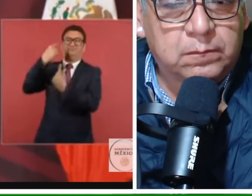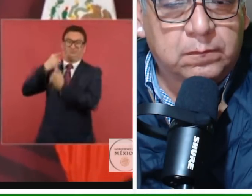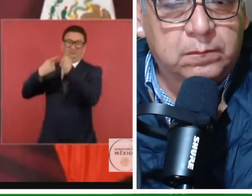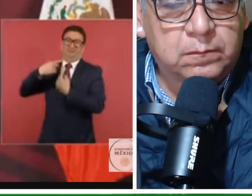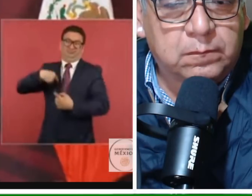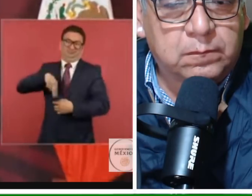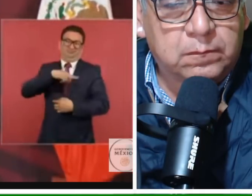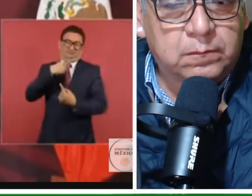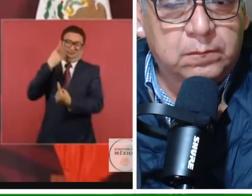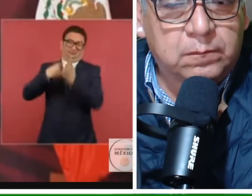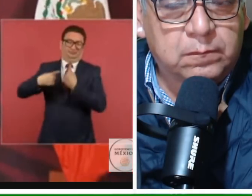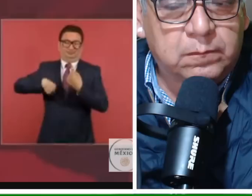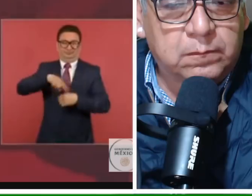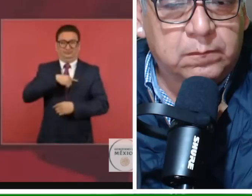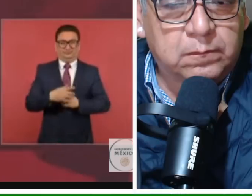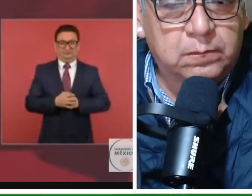Hasta